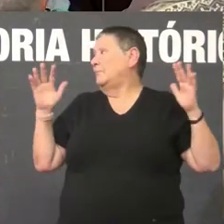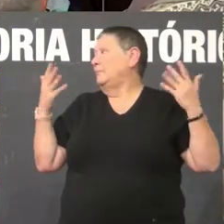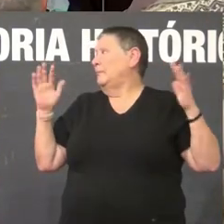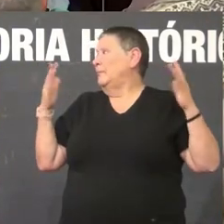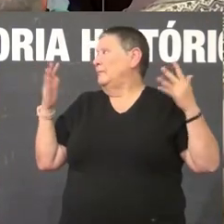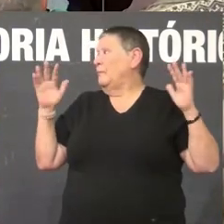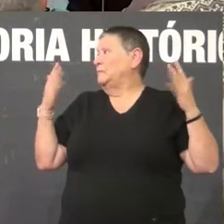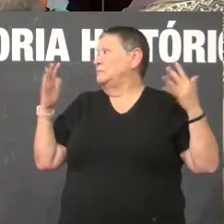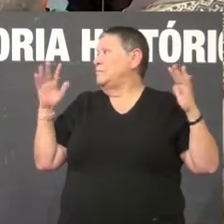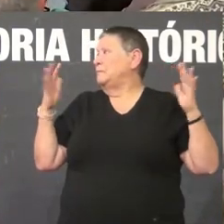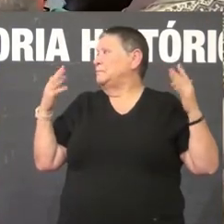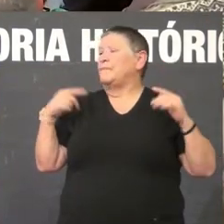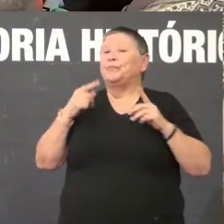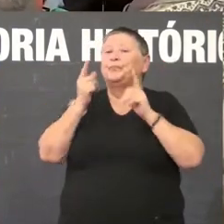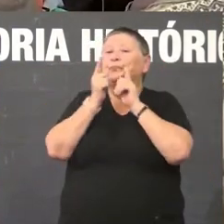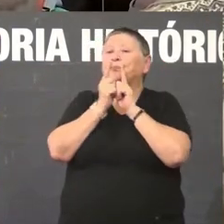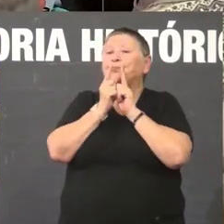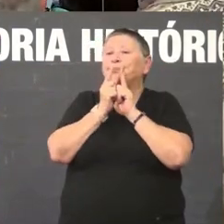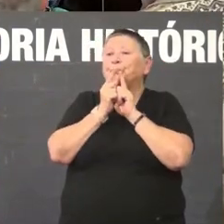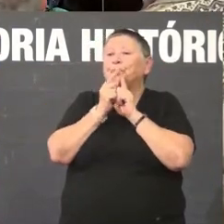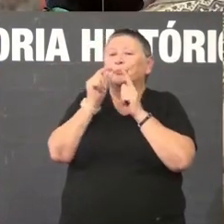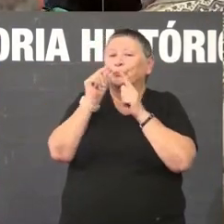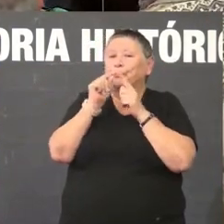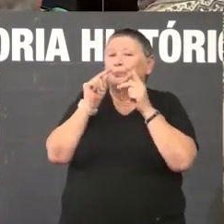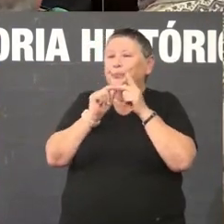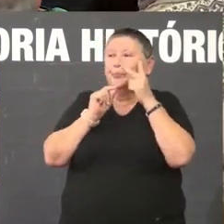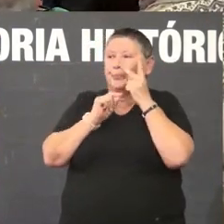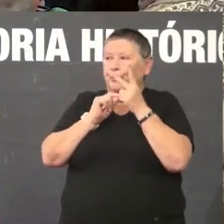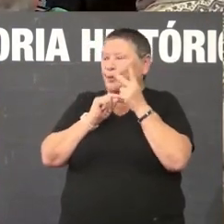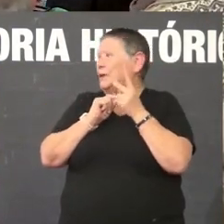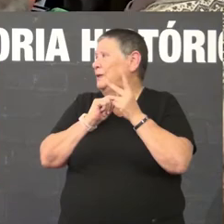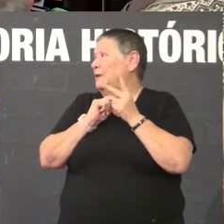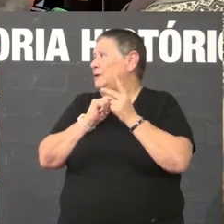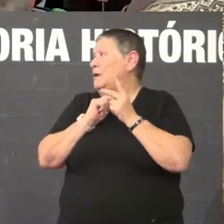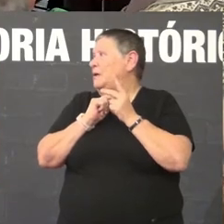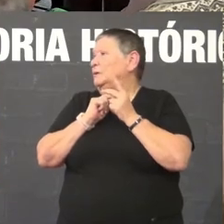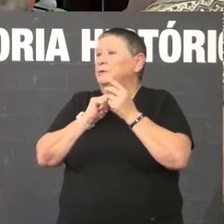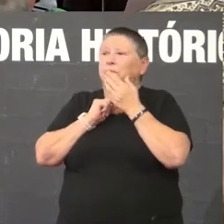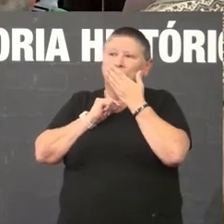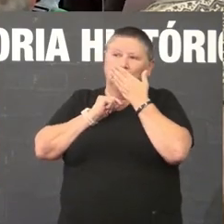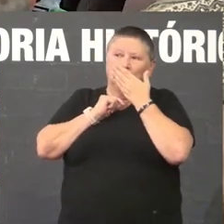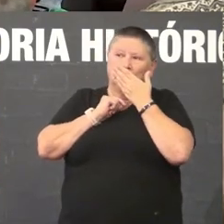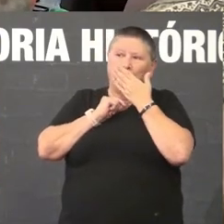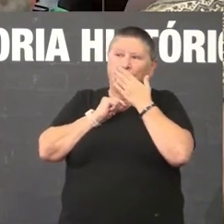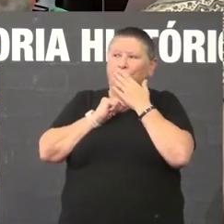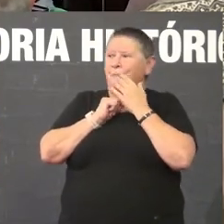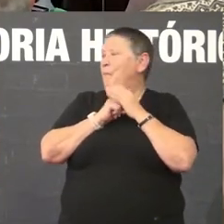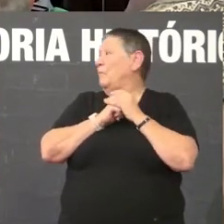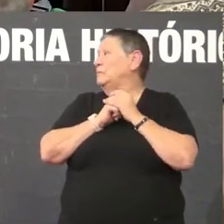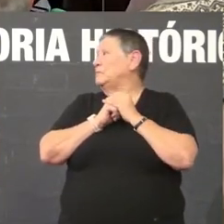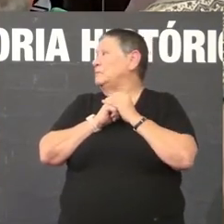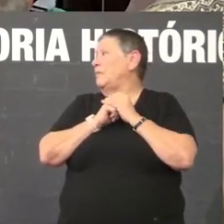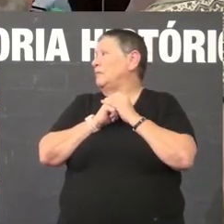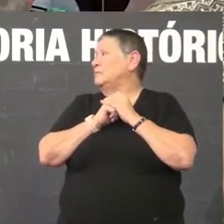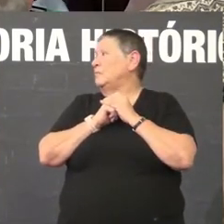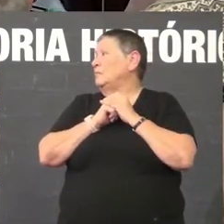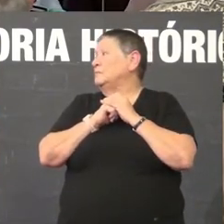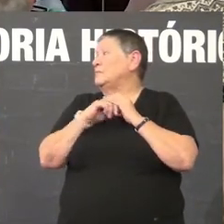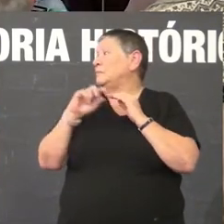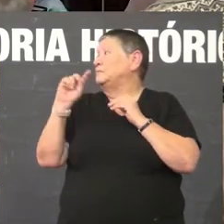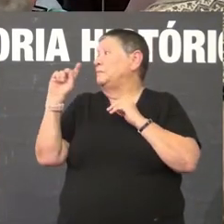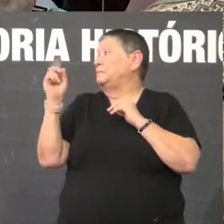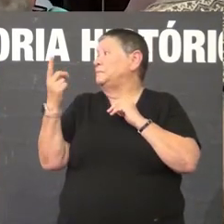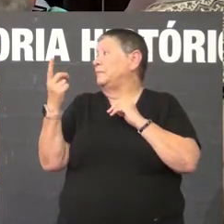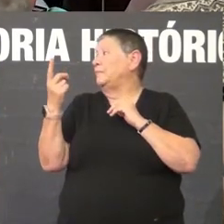pequeñísima puntualización, muy pequeña. Bueno, dos, mejor dicho. La primera... Hay palabras... La primera era que si